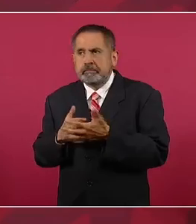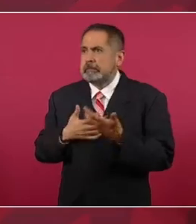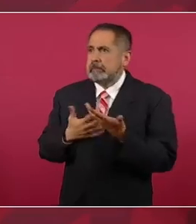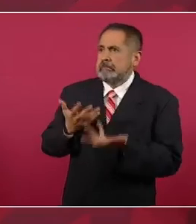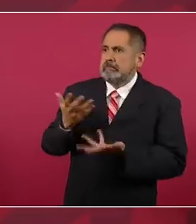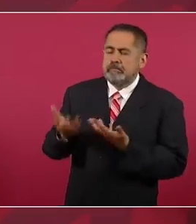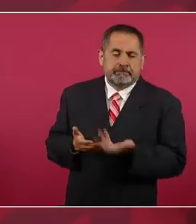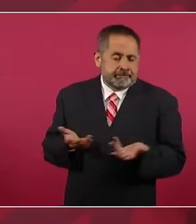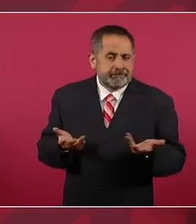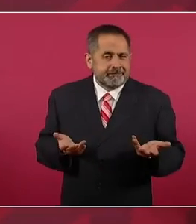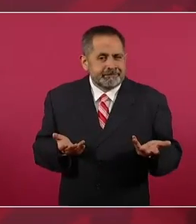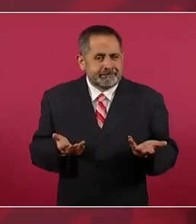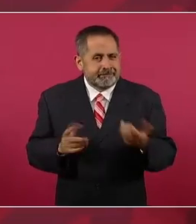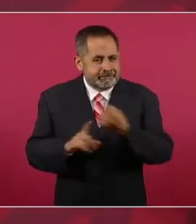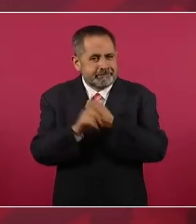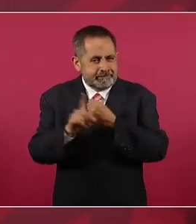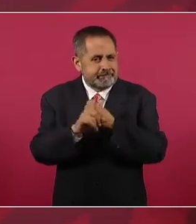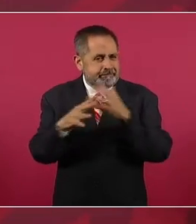porque